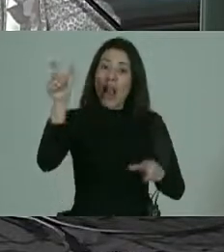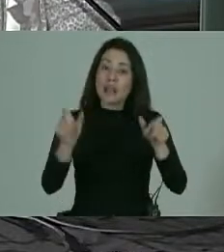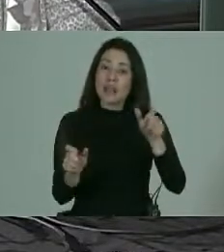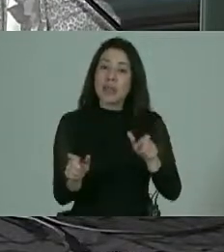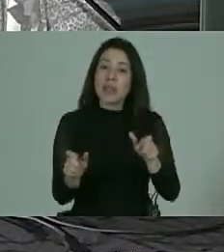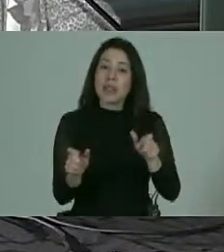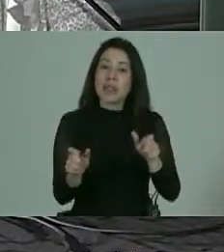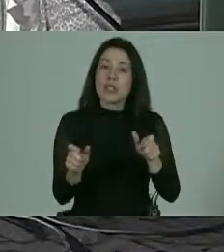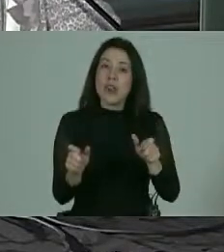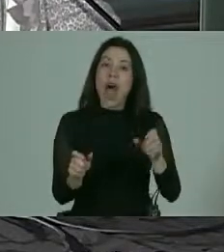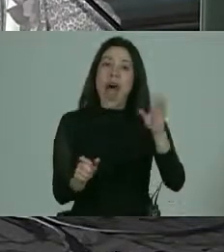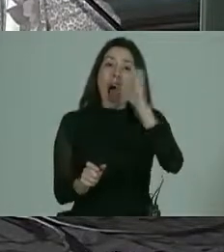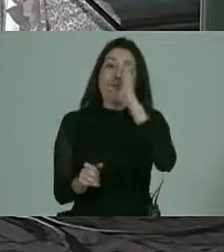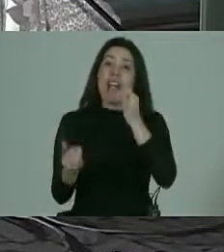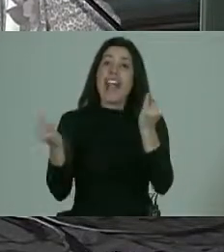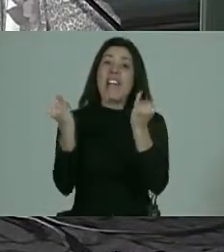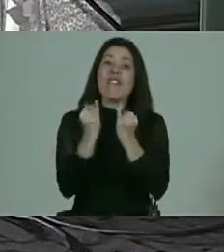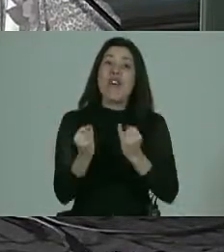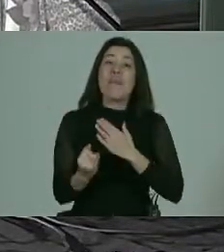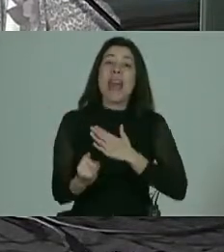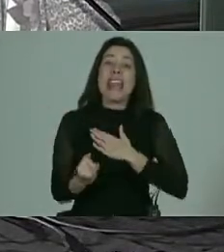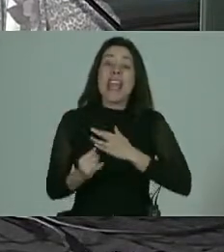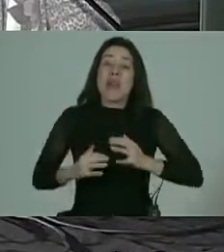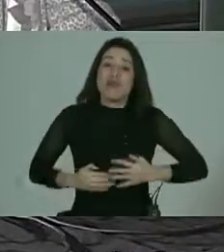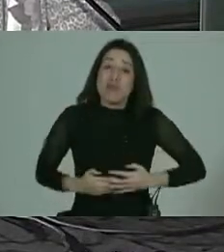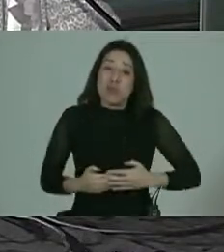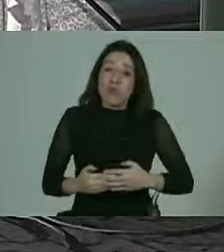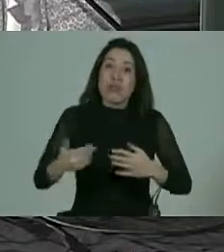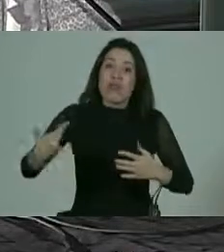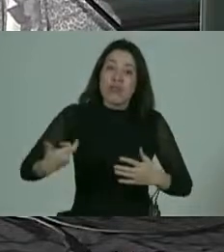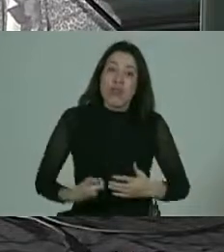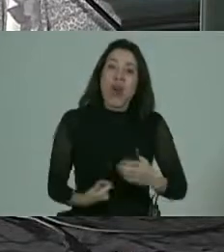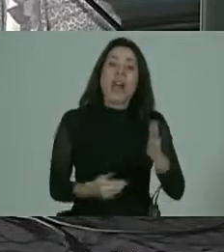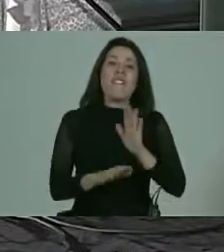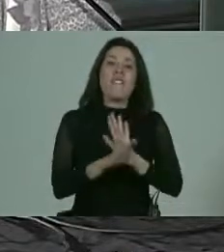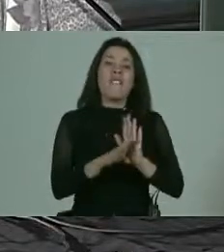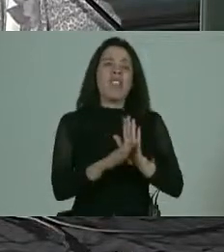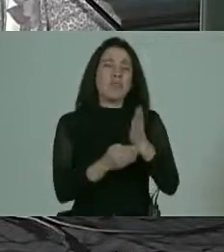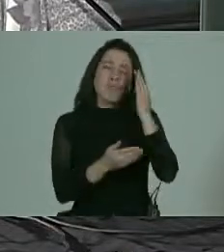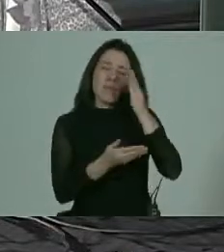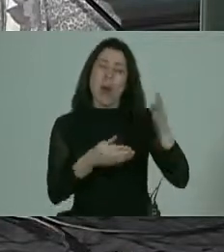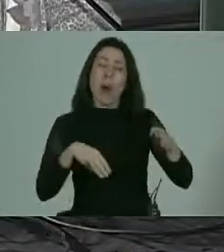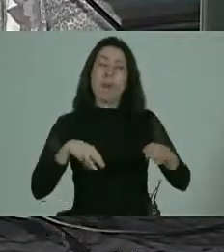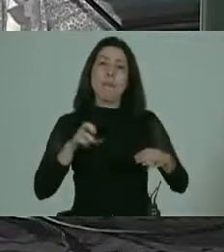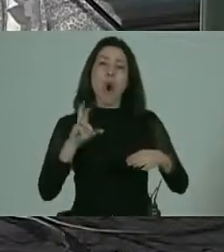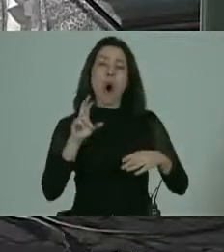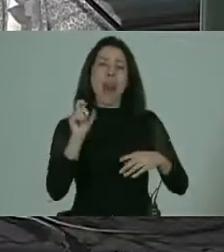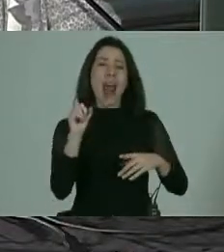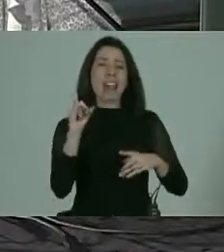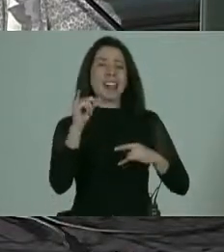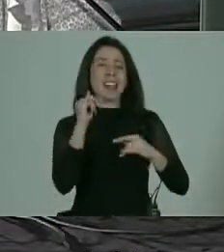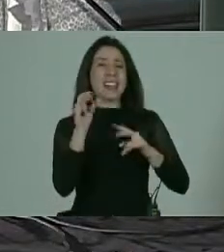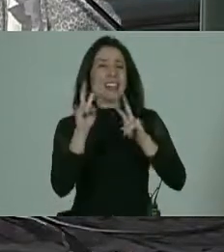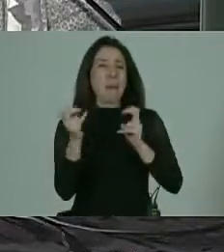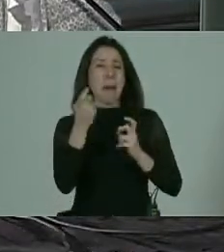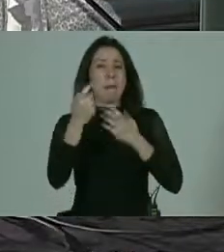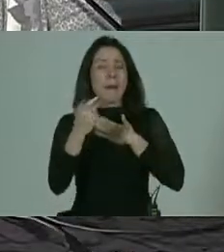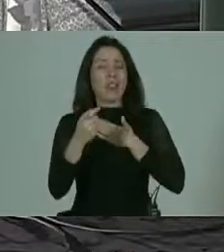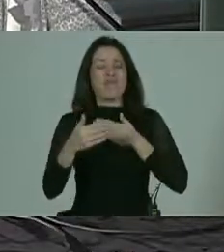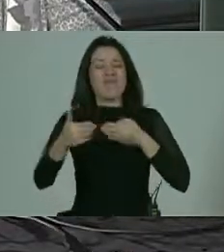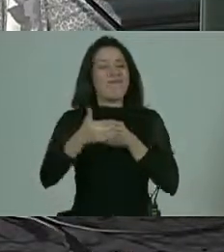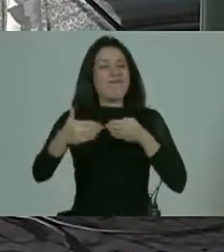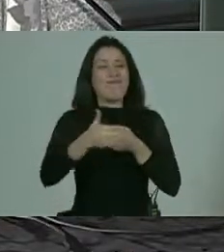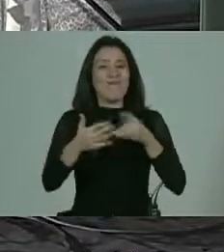a buscar la manera para hacerlo y dejar de lado las morales particulares que impiden esto que